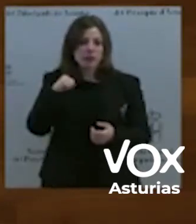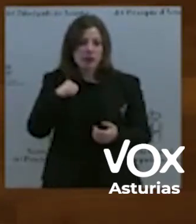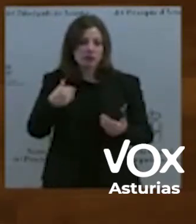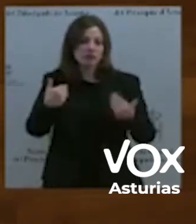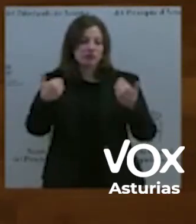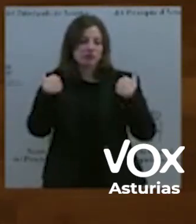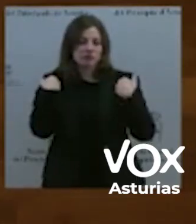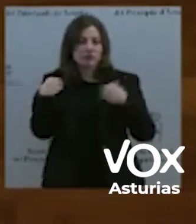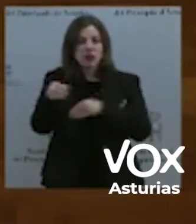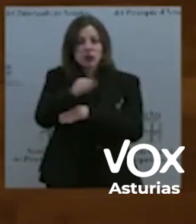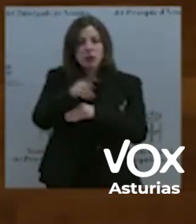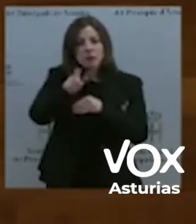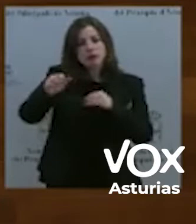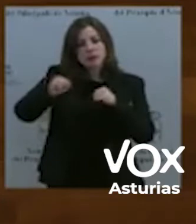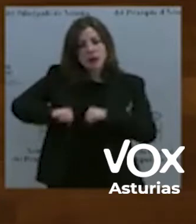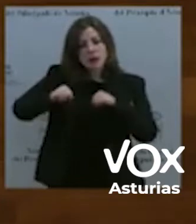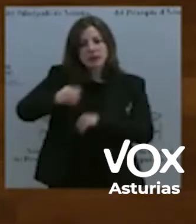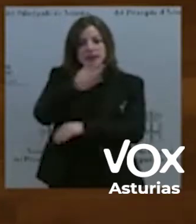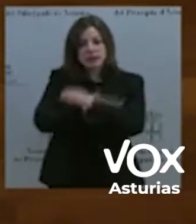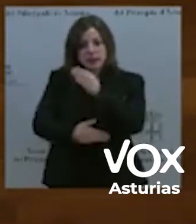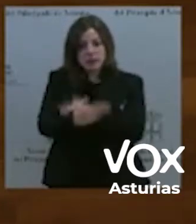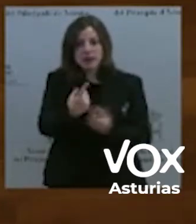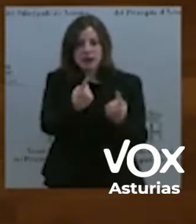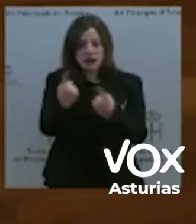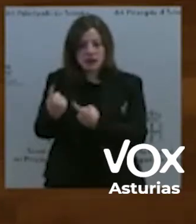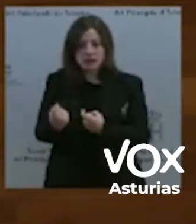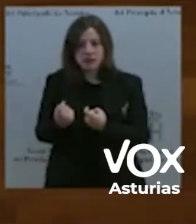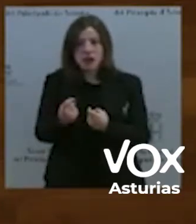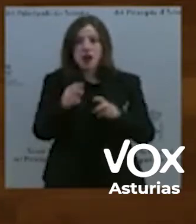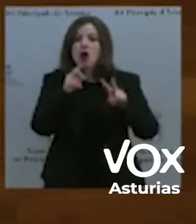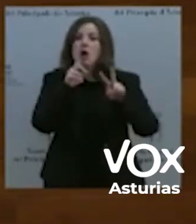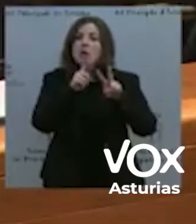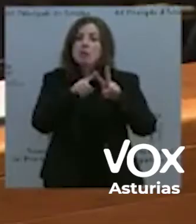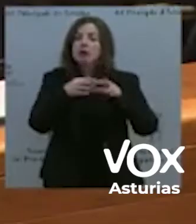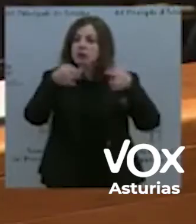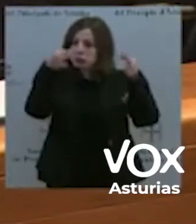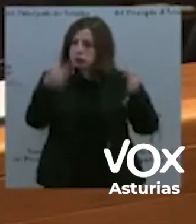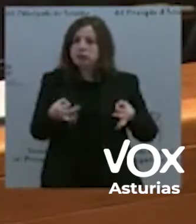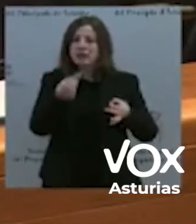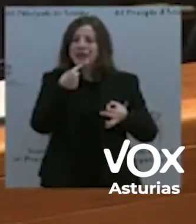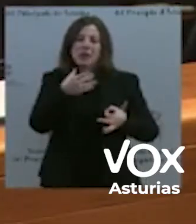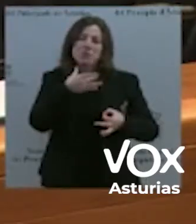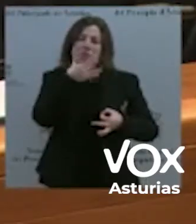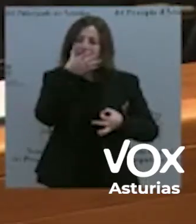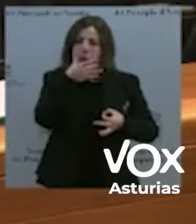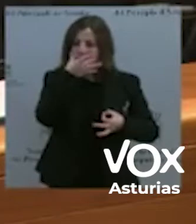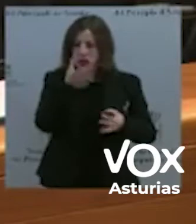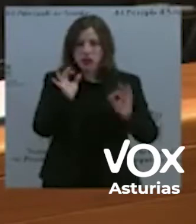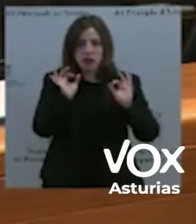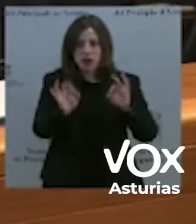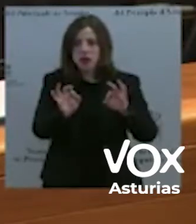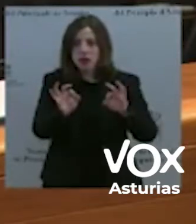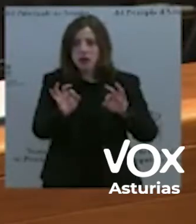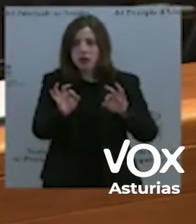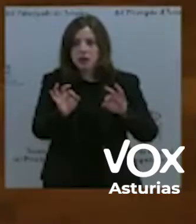que lo necesitan. Vox afirma que da vergüenza ajena, señora consejera, ver cómo escurren el bulto en lugar de